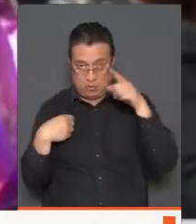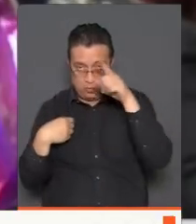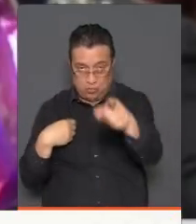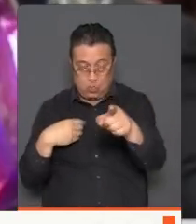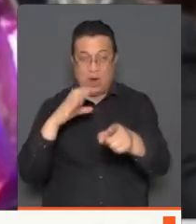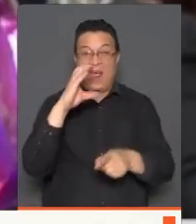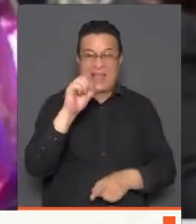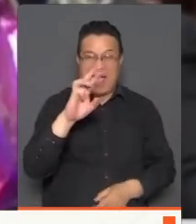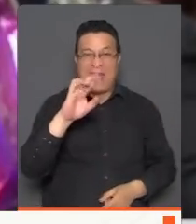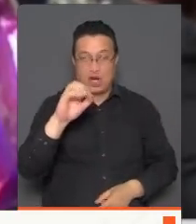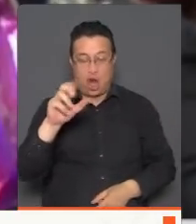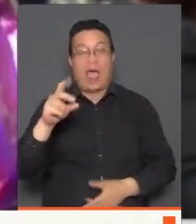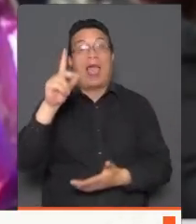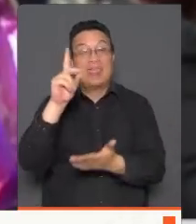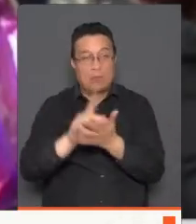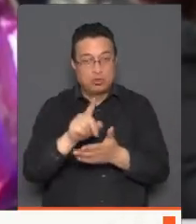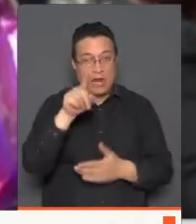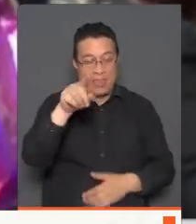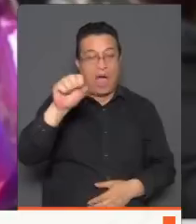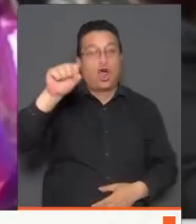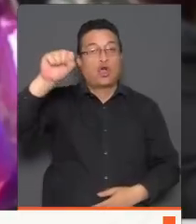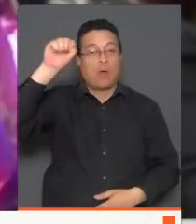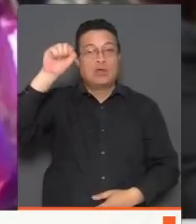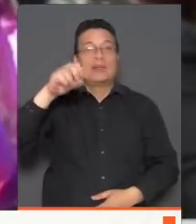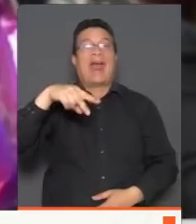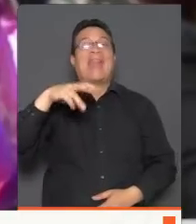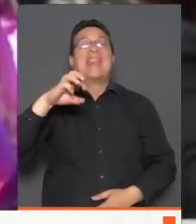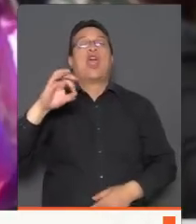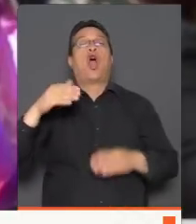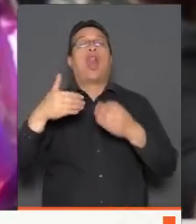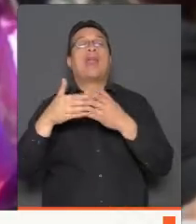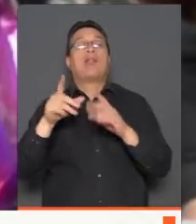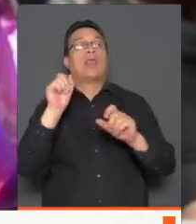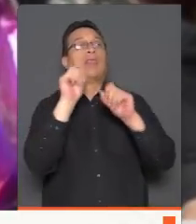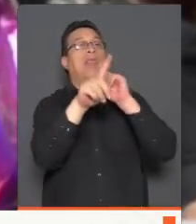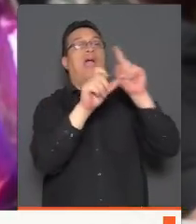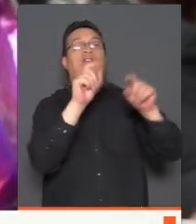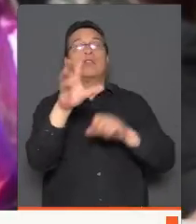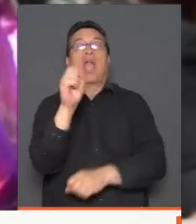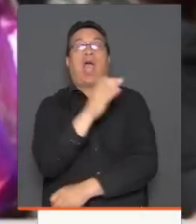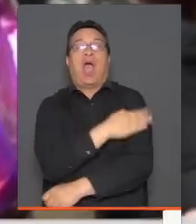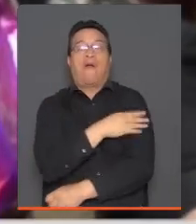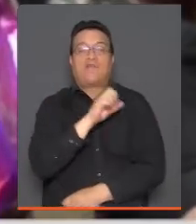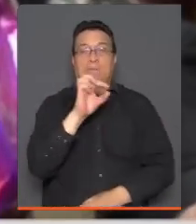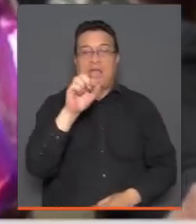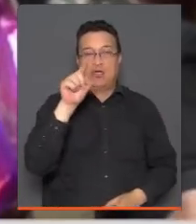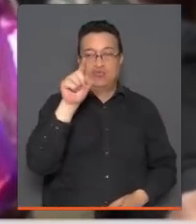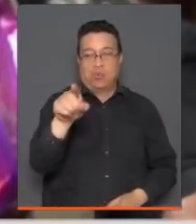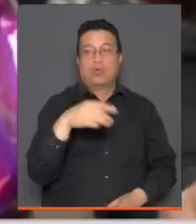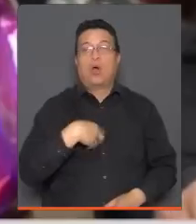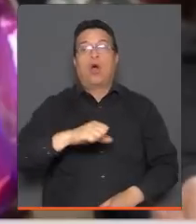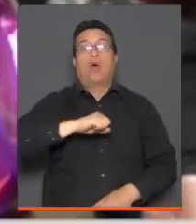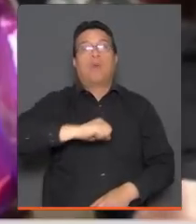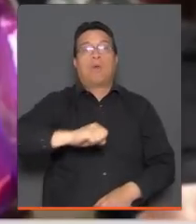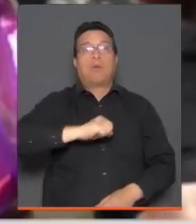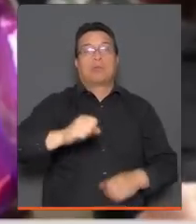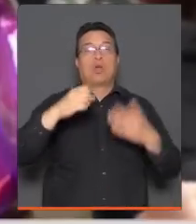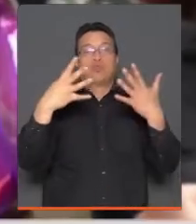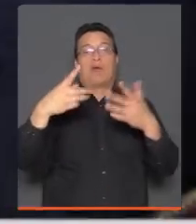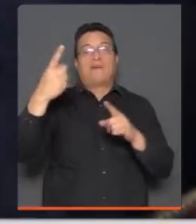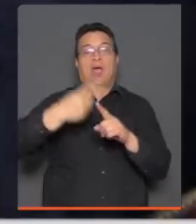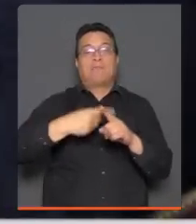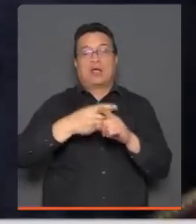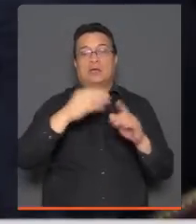Cariola, diputada comunista neoliberal que defiende a las AFP y que se ha negado durante Diputada, 9 meses la a llamo al poner orden.